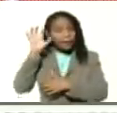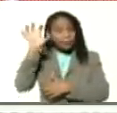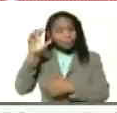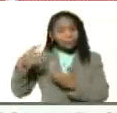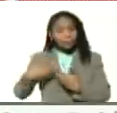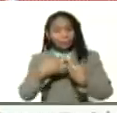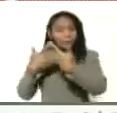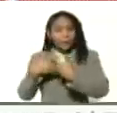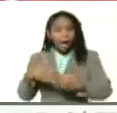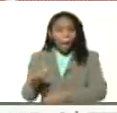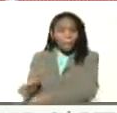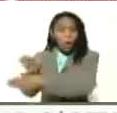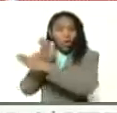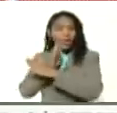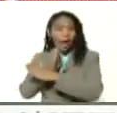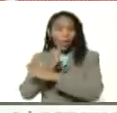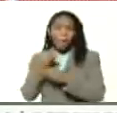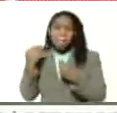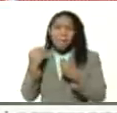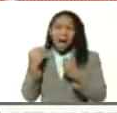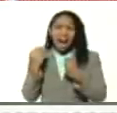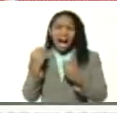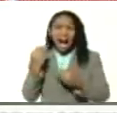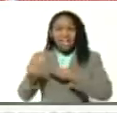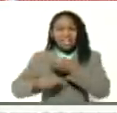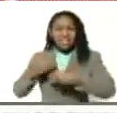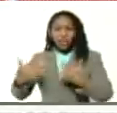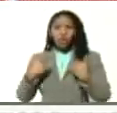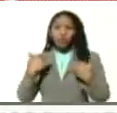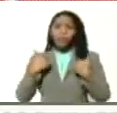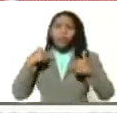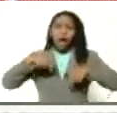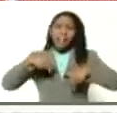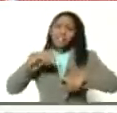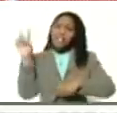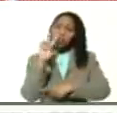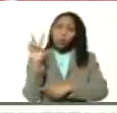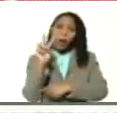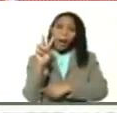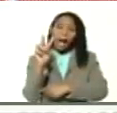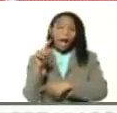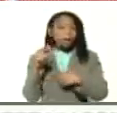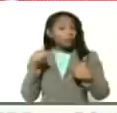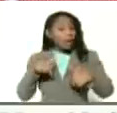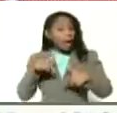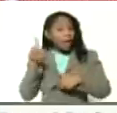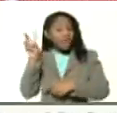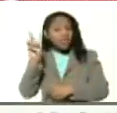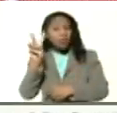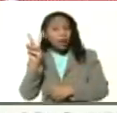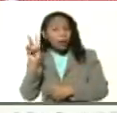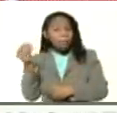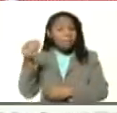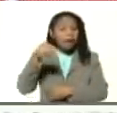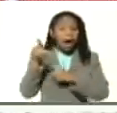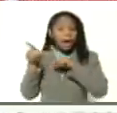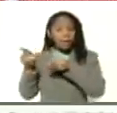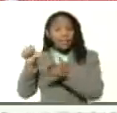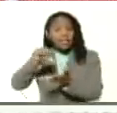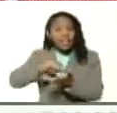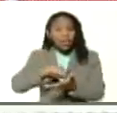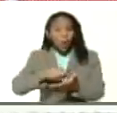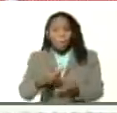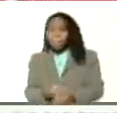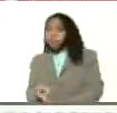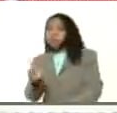había bloqueado para causar sufrimiento en Venezuela. Entiende Venezuela, además, que en el medio de una de las